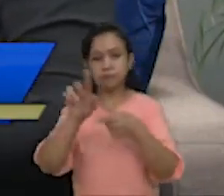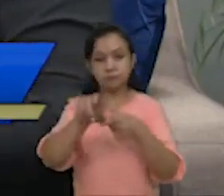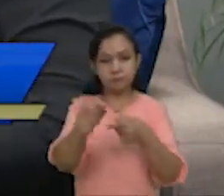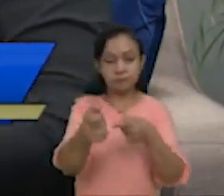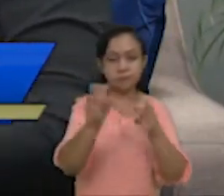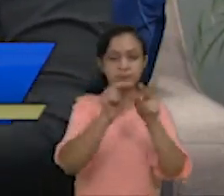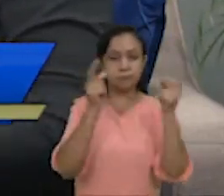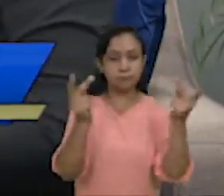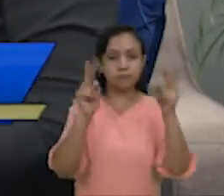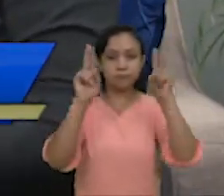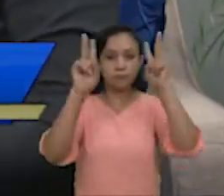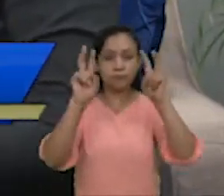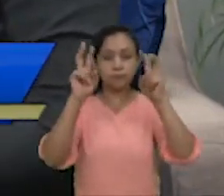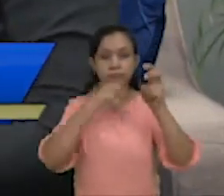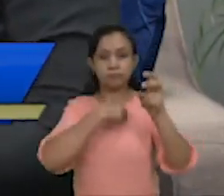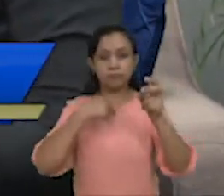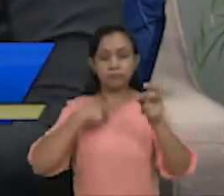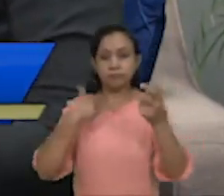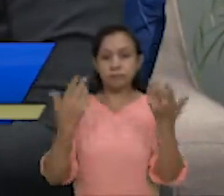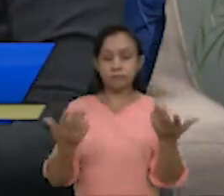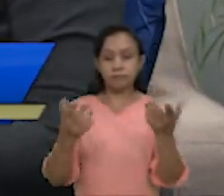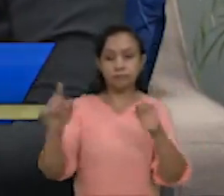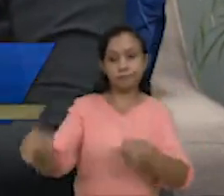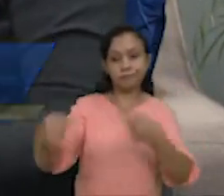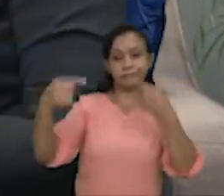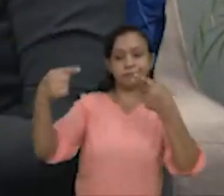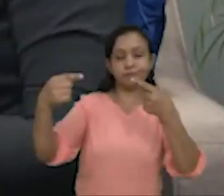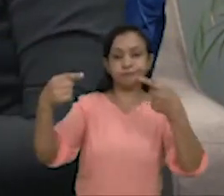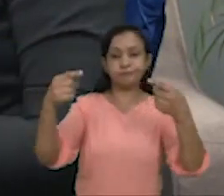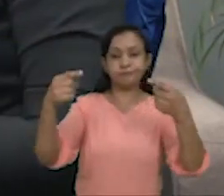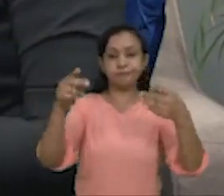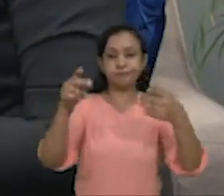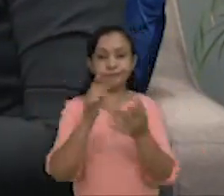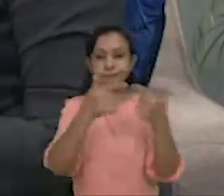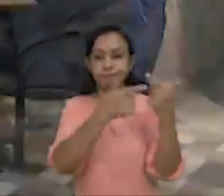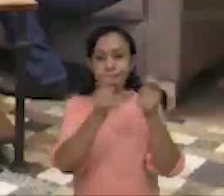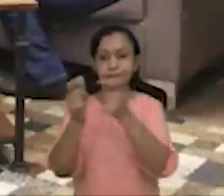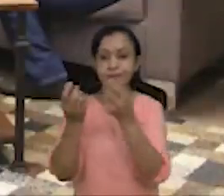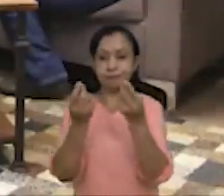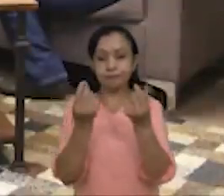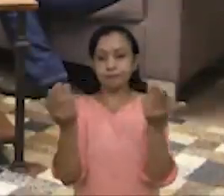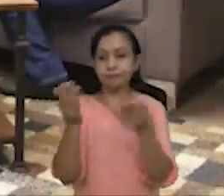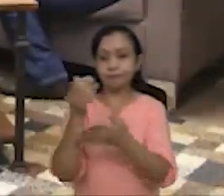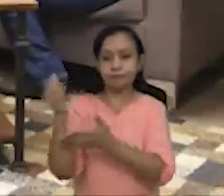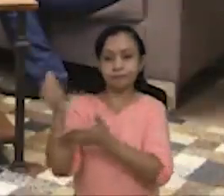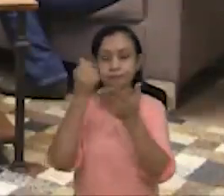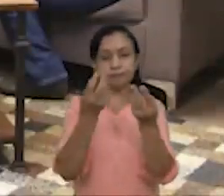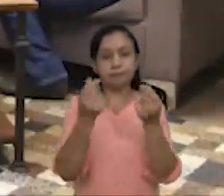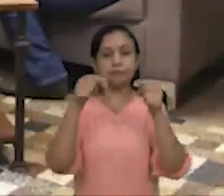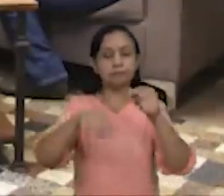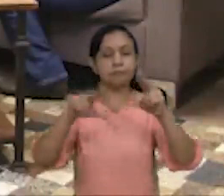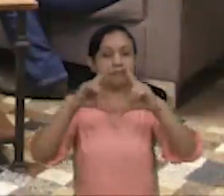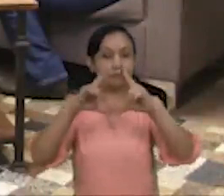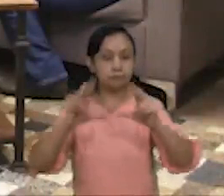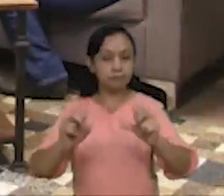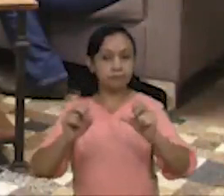al tema de la reactividad que tiene la oposición y de los grupos económicos de poder que financiaron el golpe en Nicaragua.